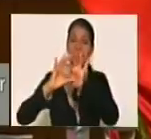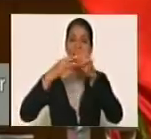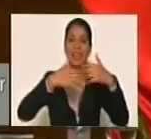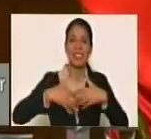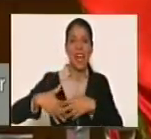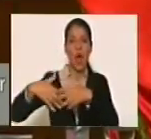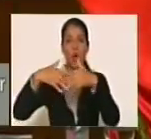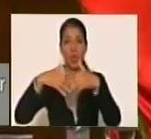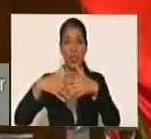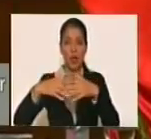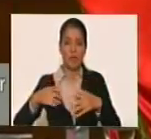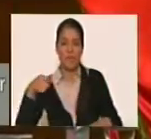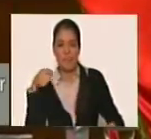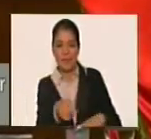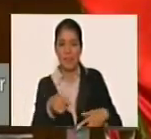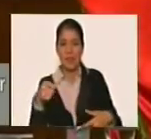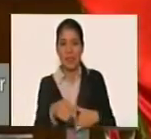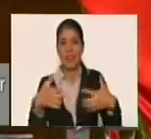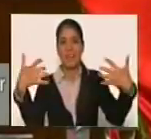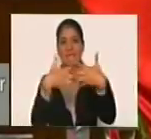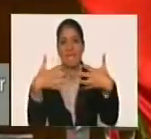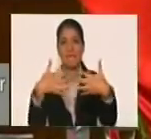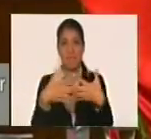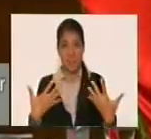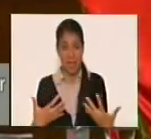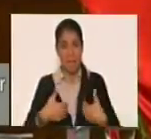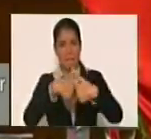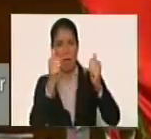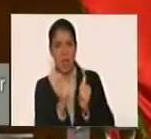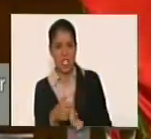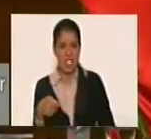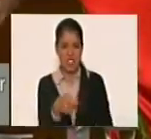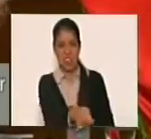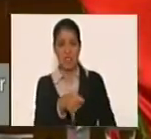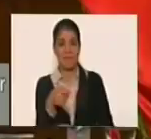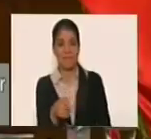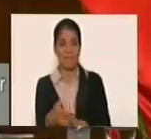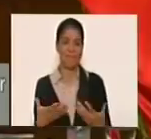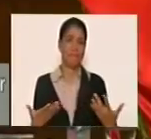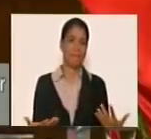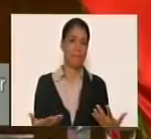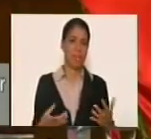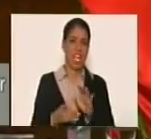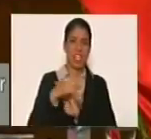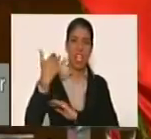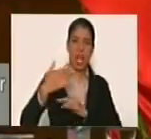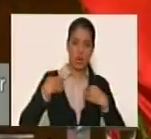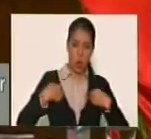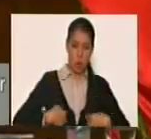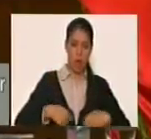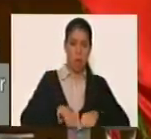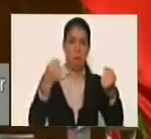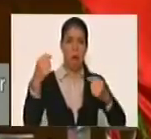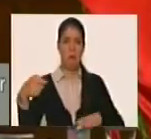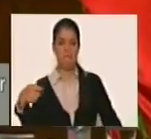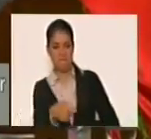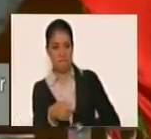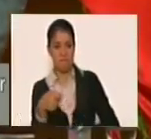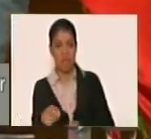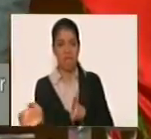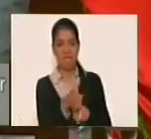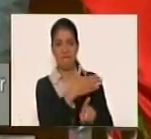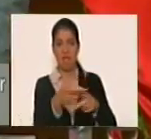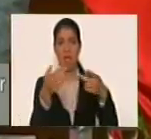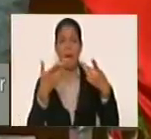país. Y no hay violencias si no se golpean los derechos humanos. No hay violencia si no se golpea la